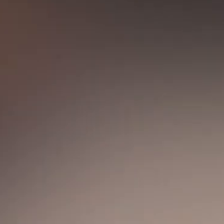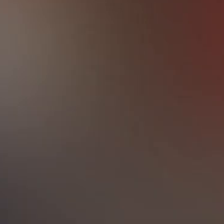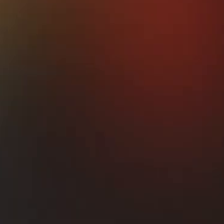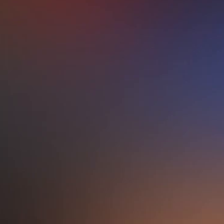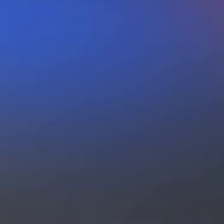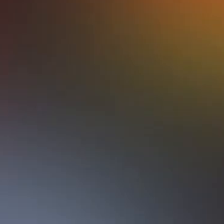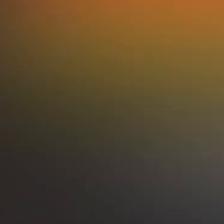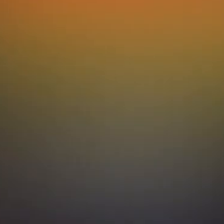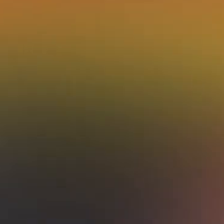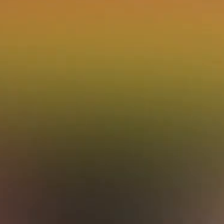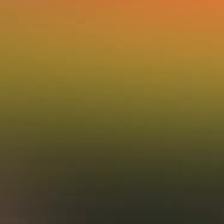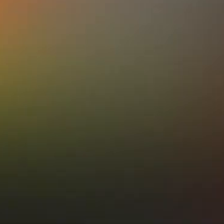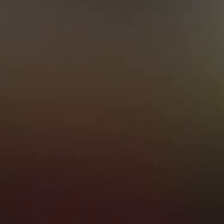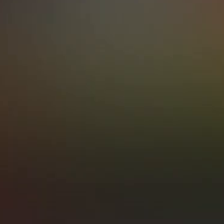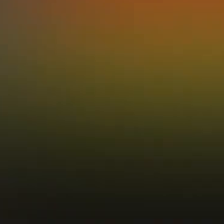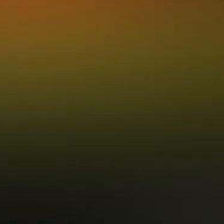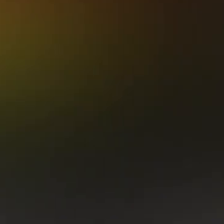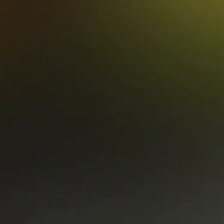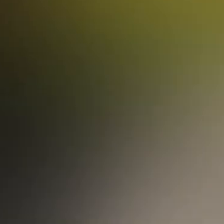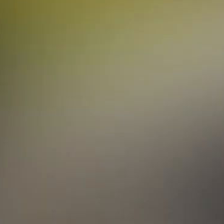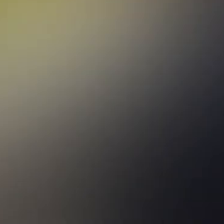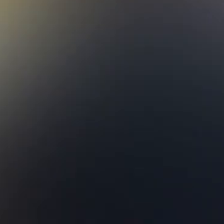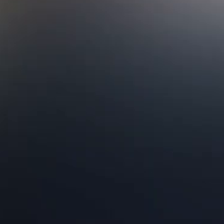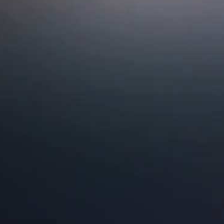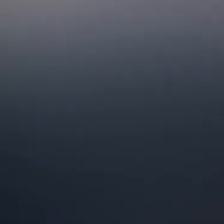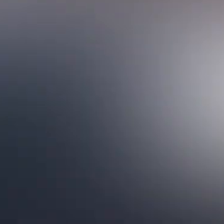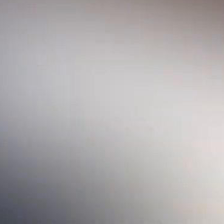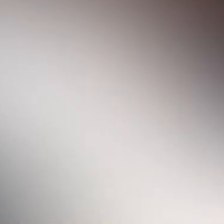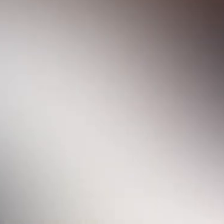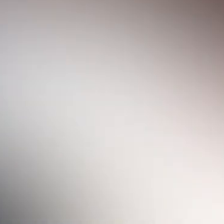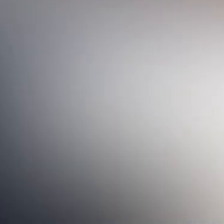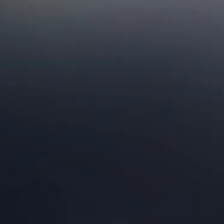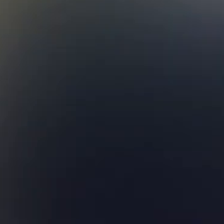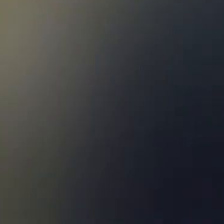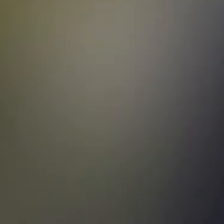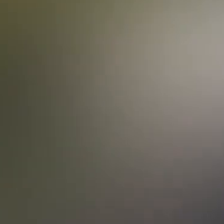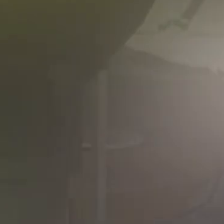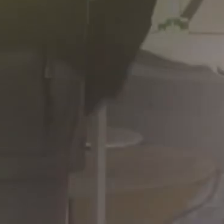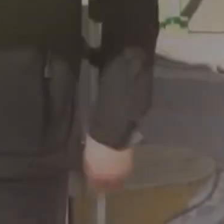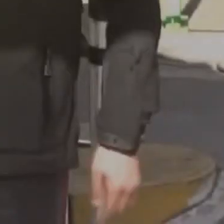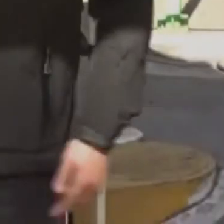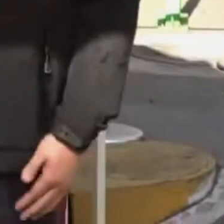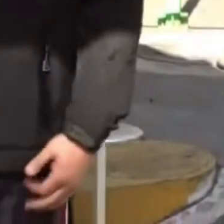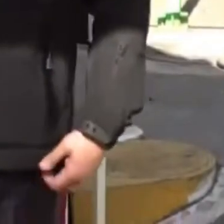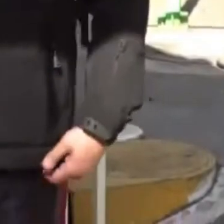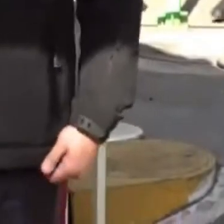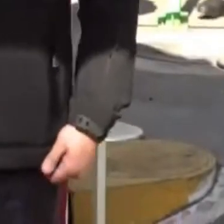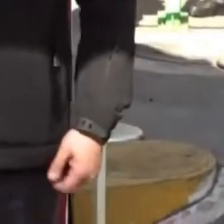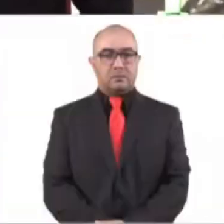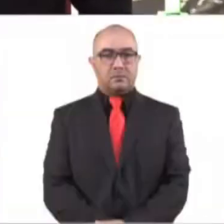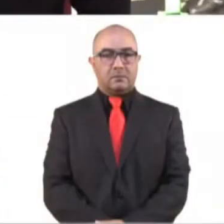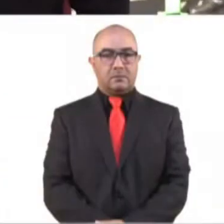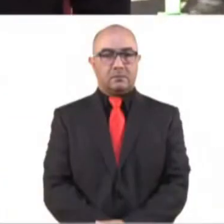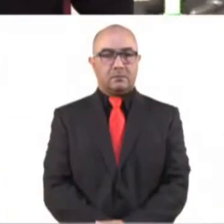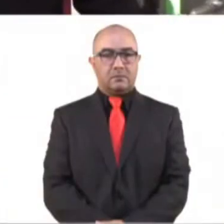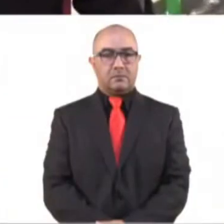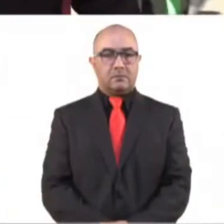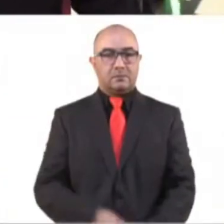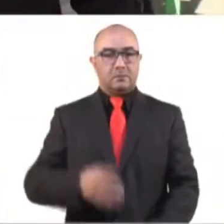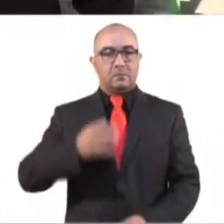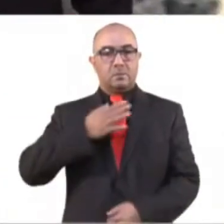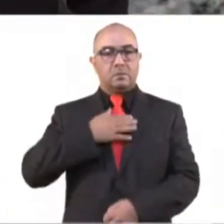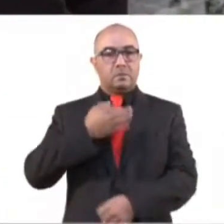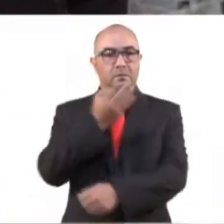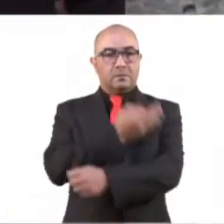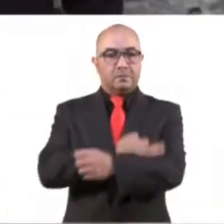reparación en la lía Muy buenas tardes En primer lugar quiero